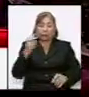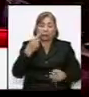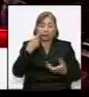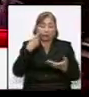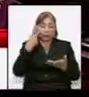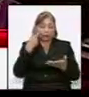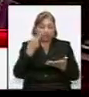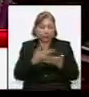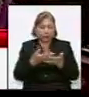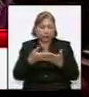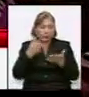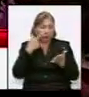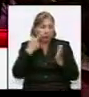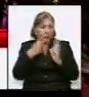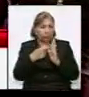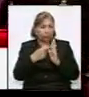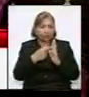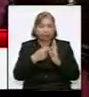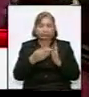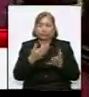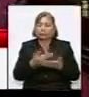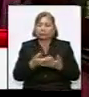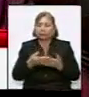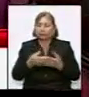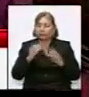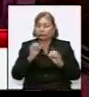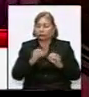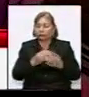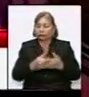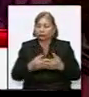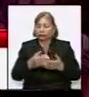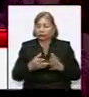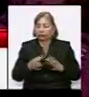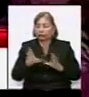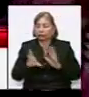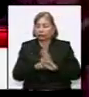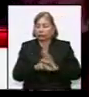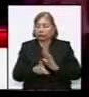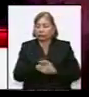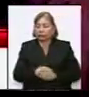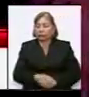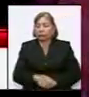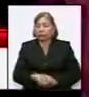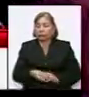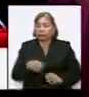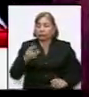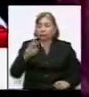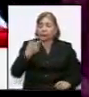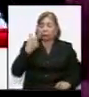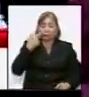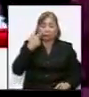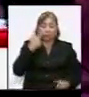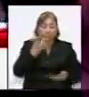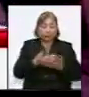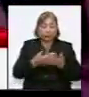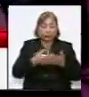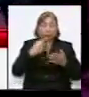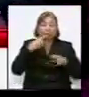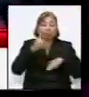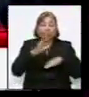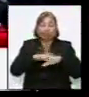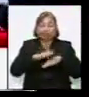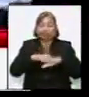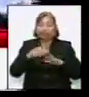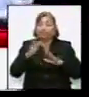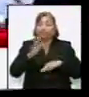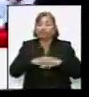observaciones se basan en el objeto y el ámbito de aplicación de la ley la tercera observación está referida al